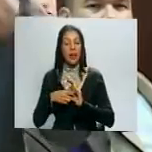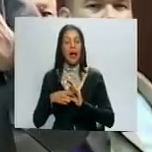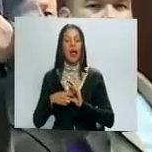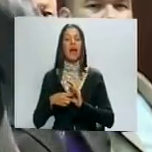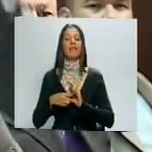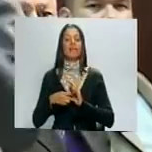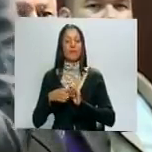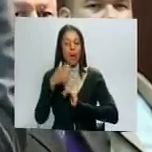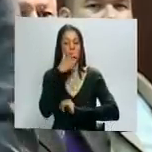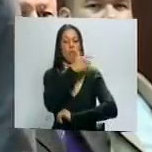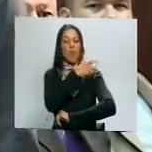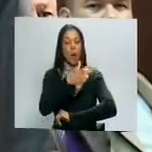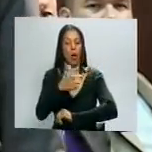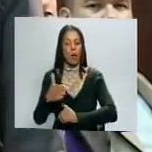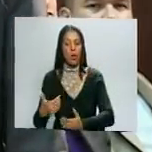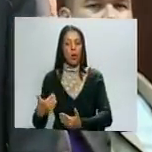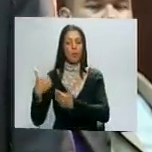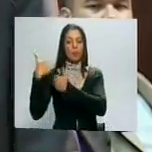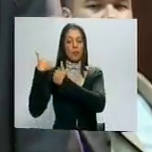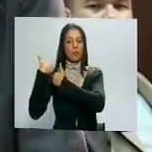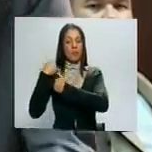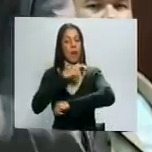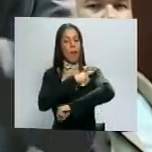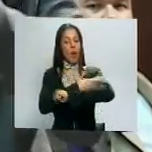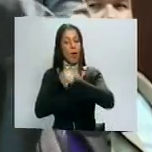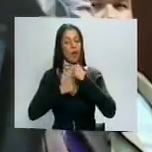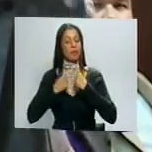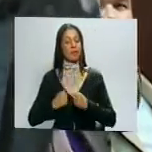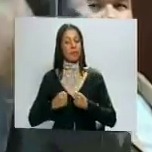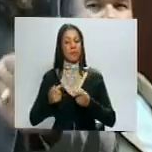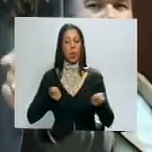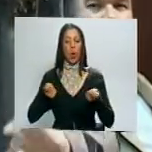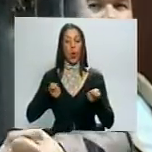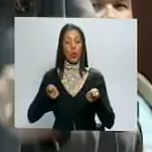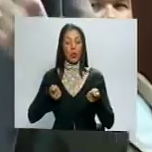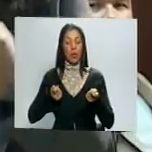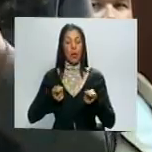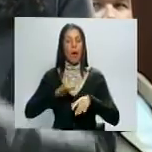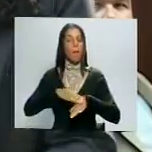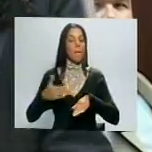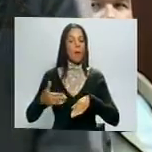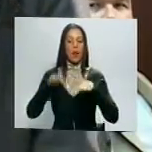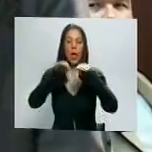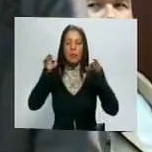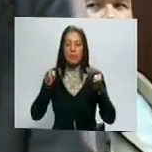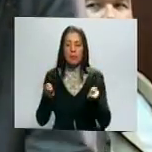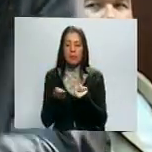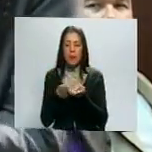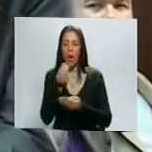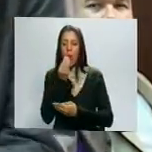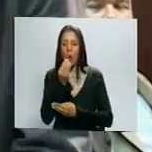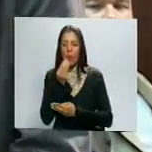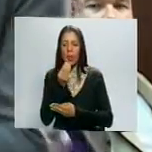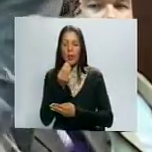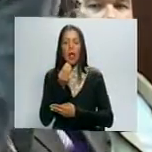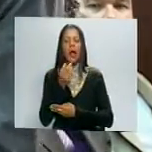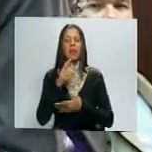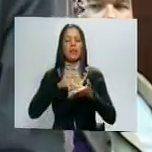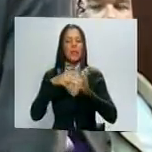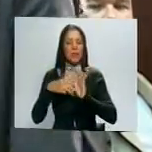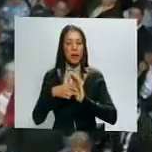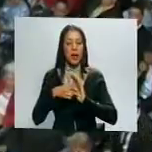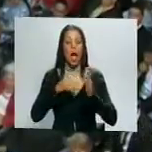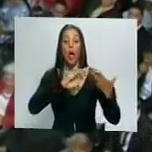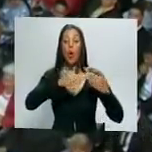del poder para el pueblo, porque nos centra y nos fortalece a los pueblos organizados, al